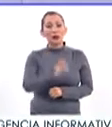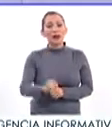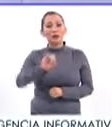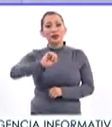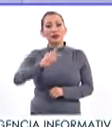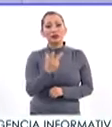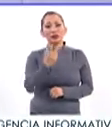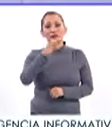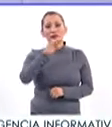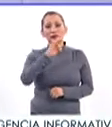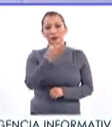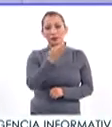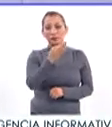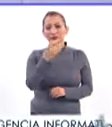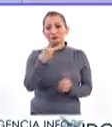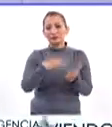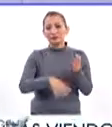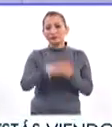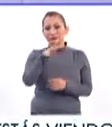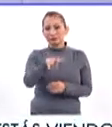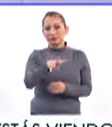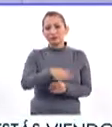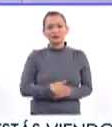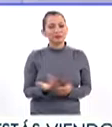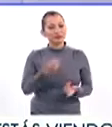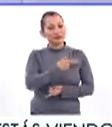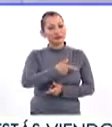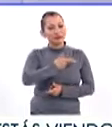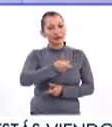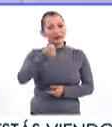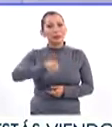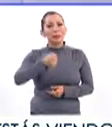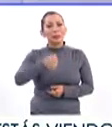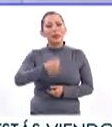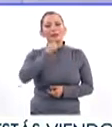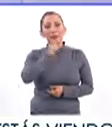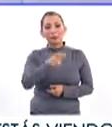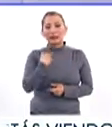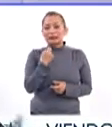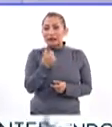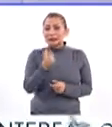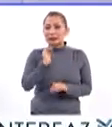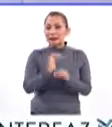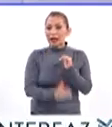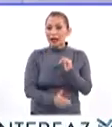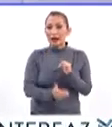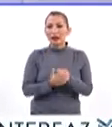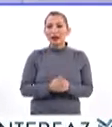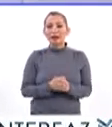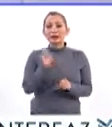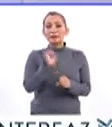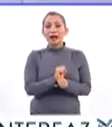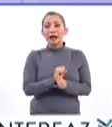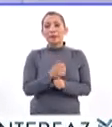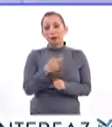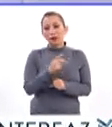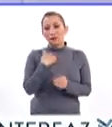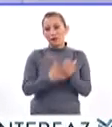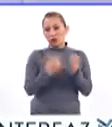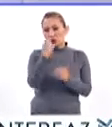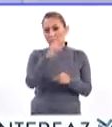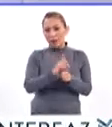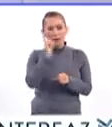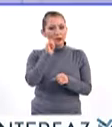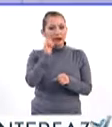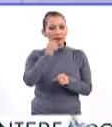jueves 28 de febrero del 2019. Qué gusto saludarlos. También a punto de cerrar semana, pero bueno, todavía nos queda otro